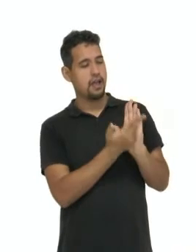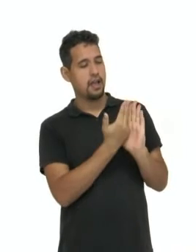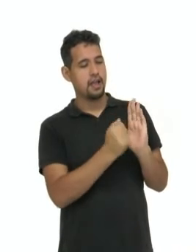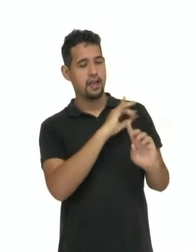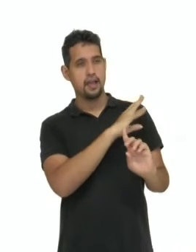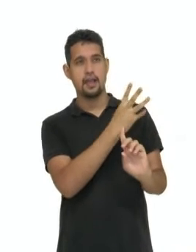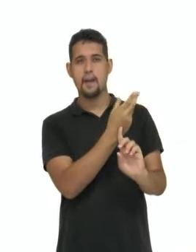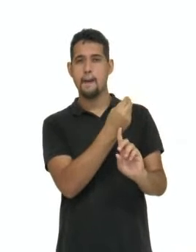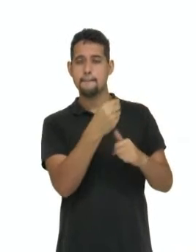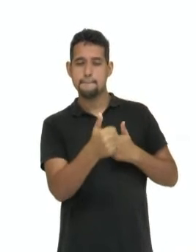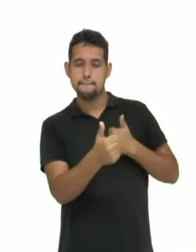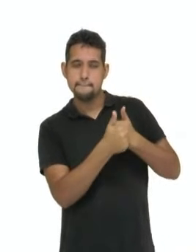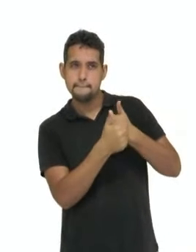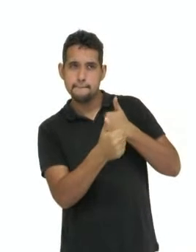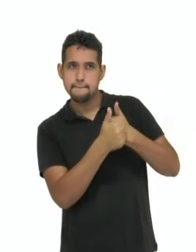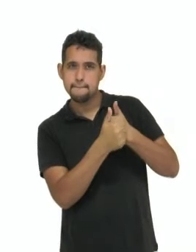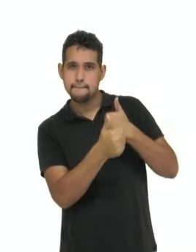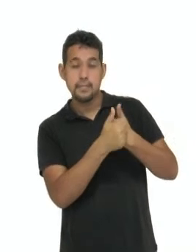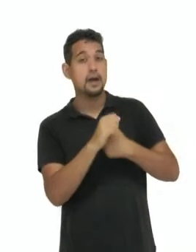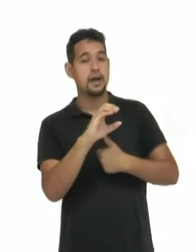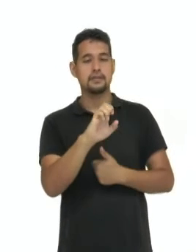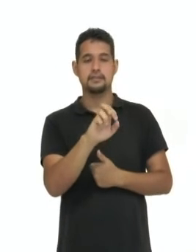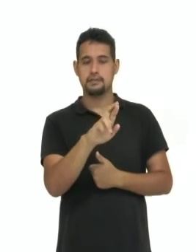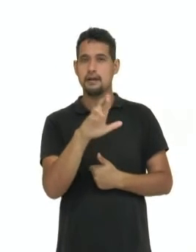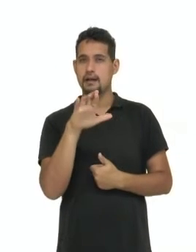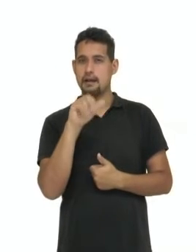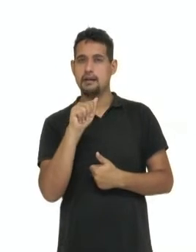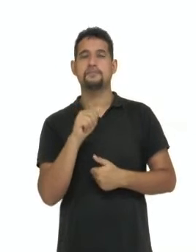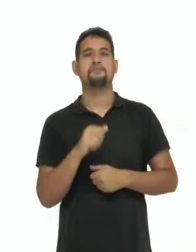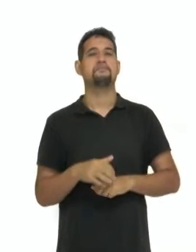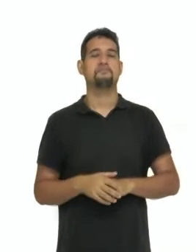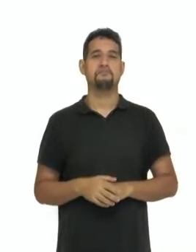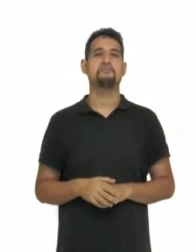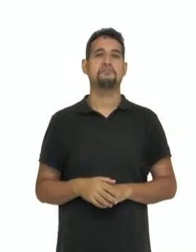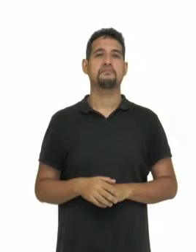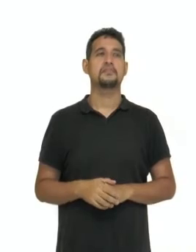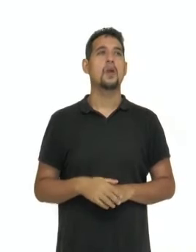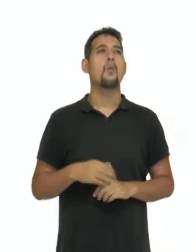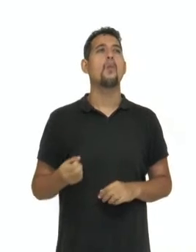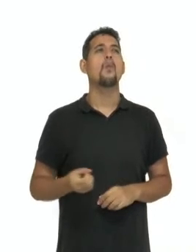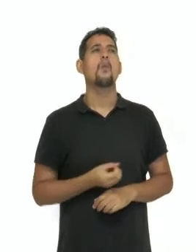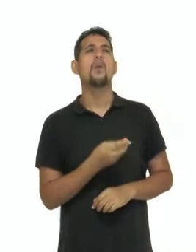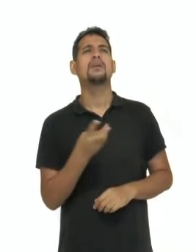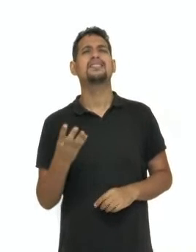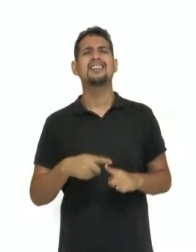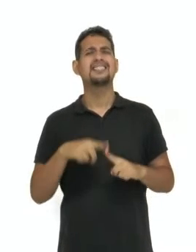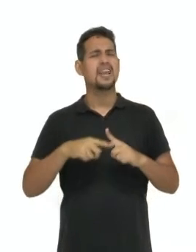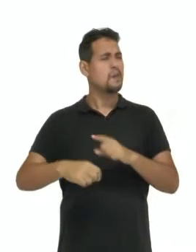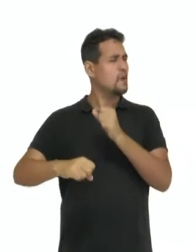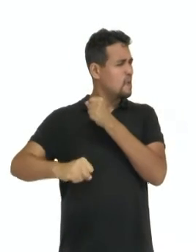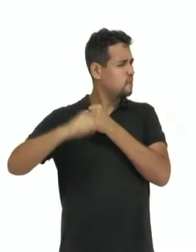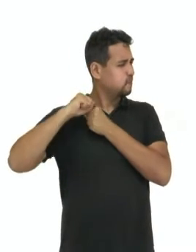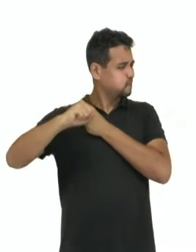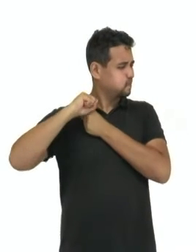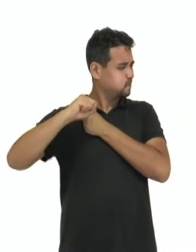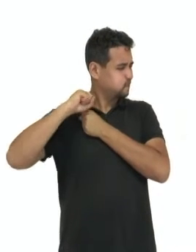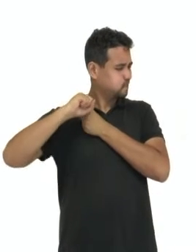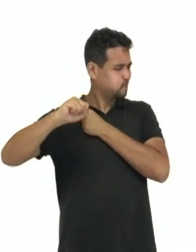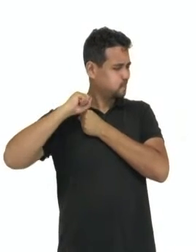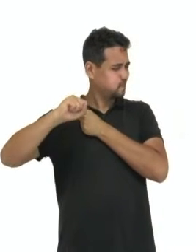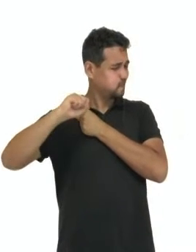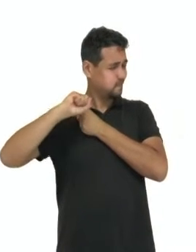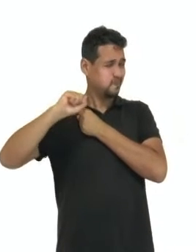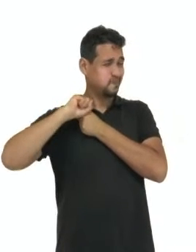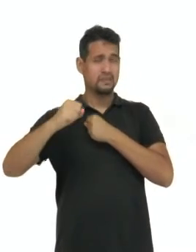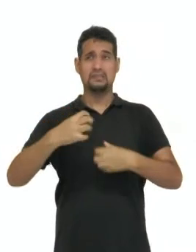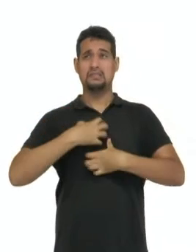de perto. Cantidad. Sempre coloca a música lo máximo que dá. Sempre coloca a música o